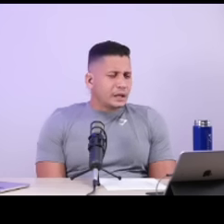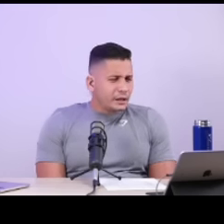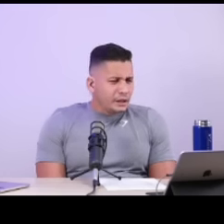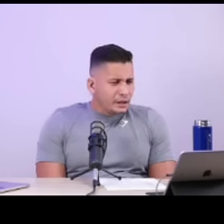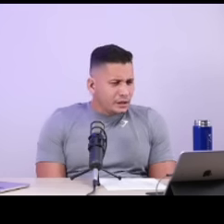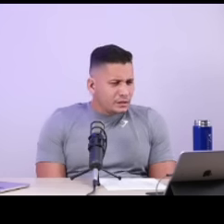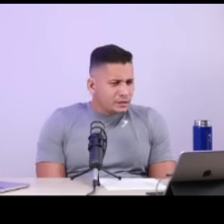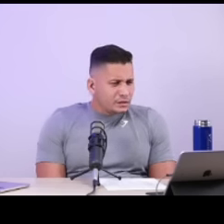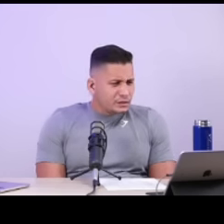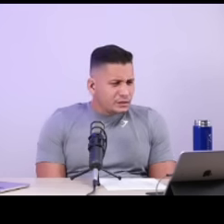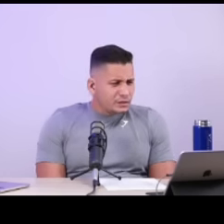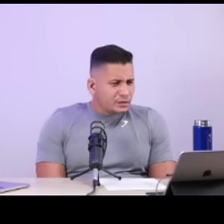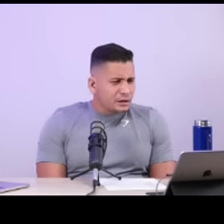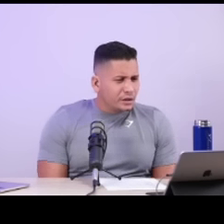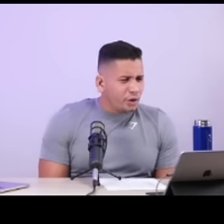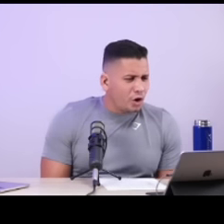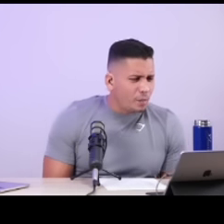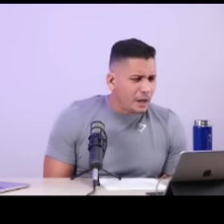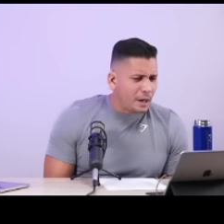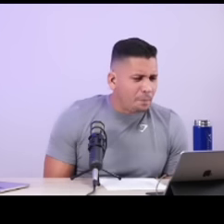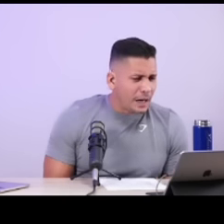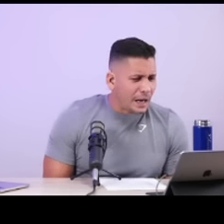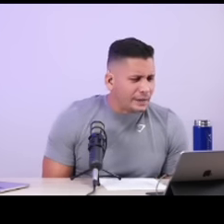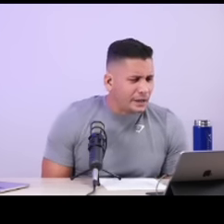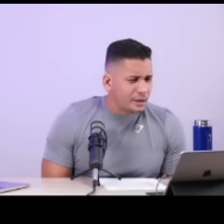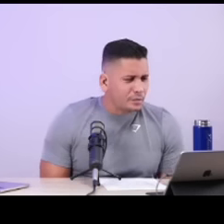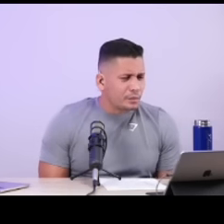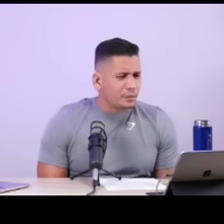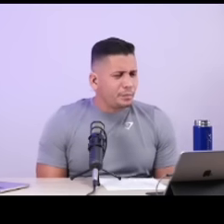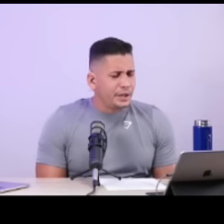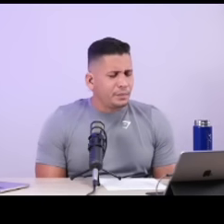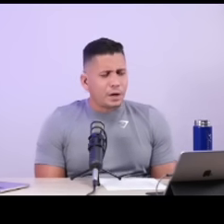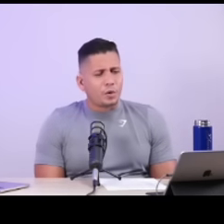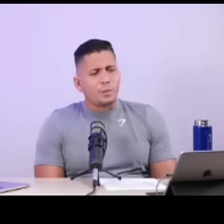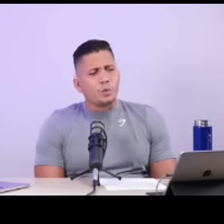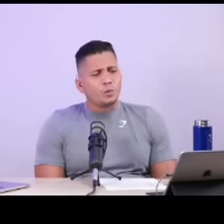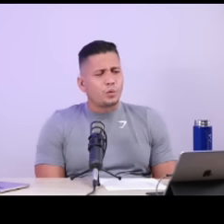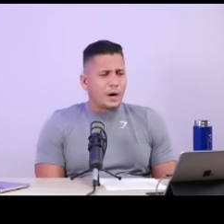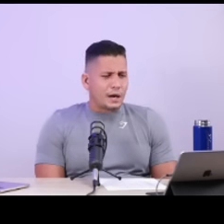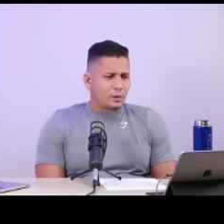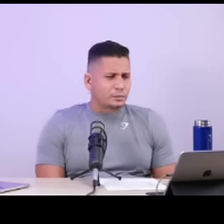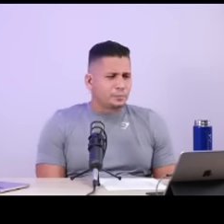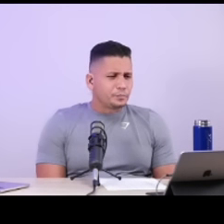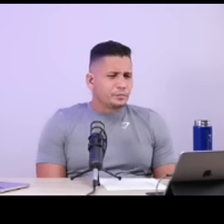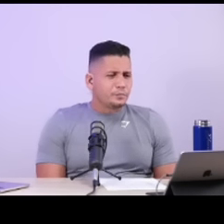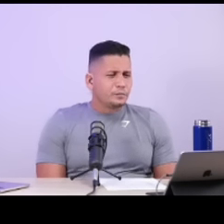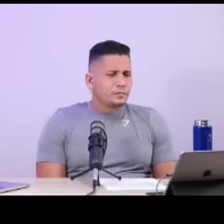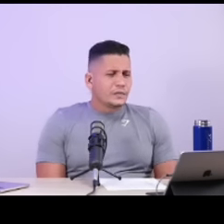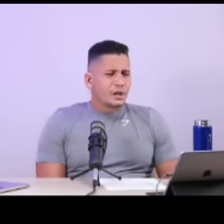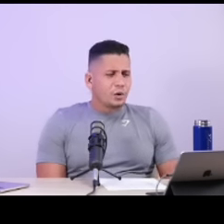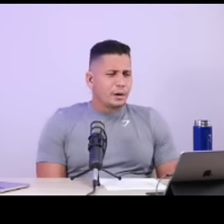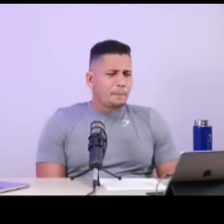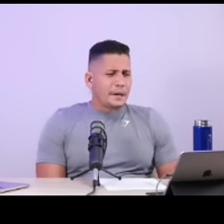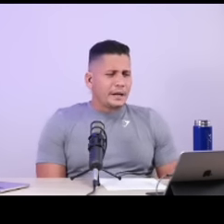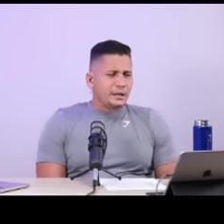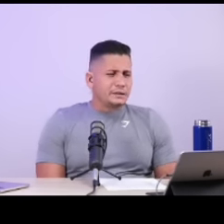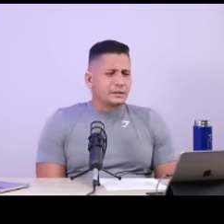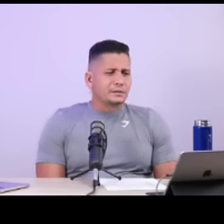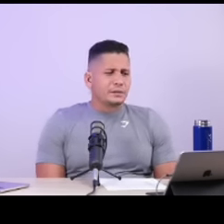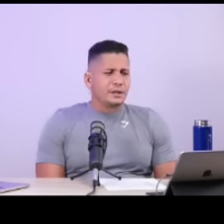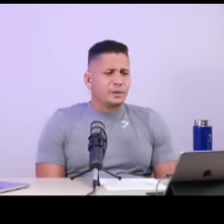dice aquí no más playa viva como un cubano nueva